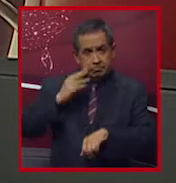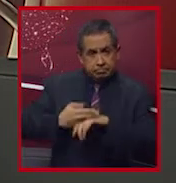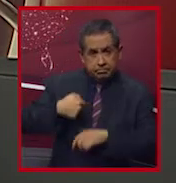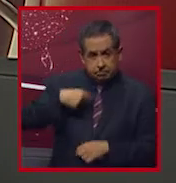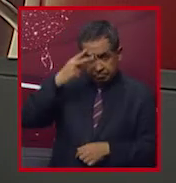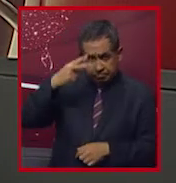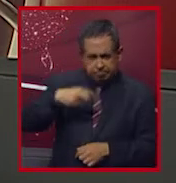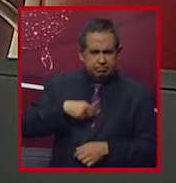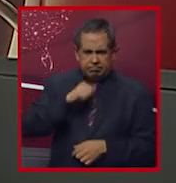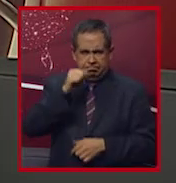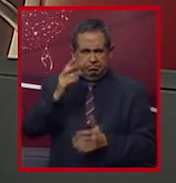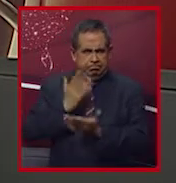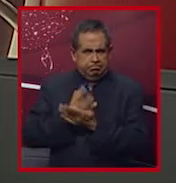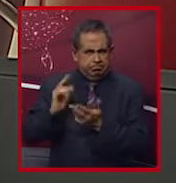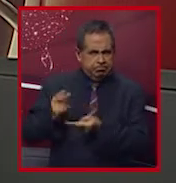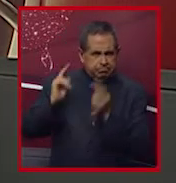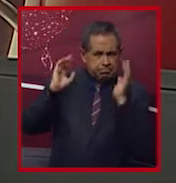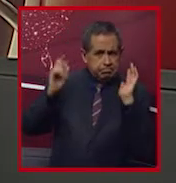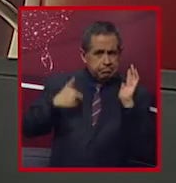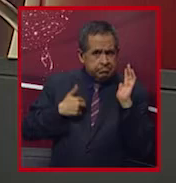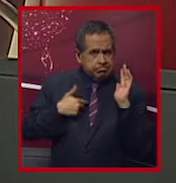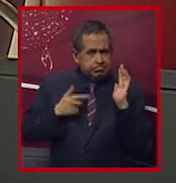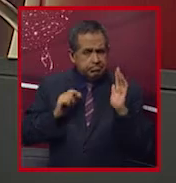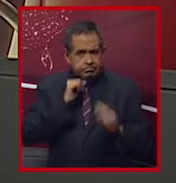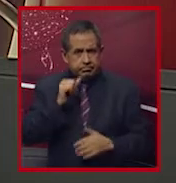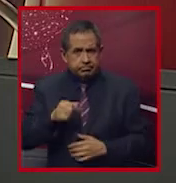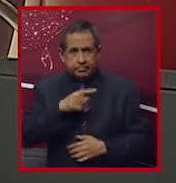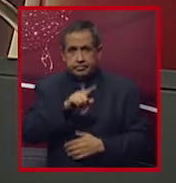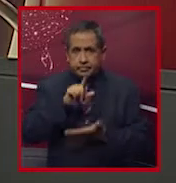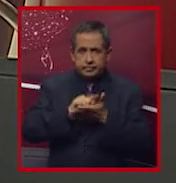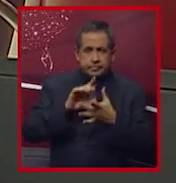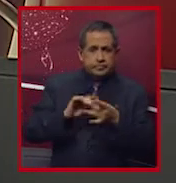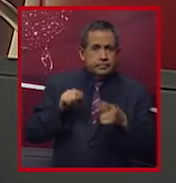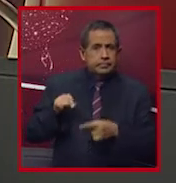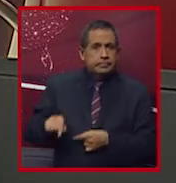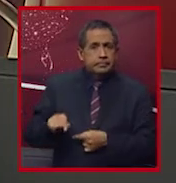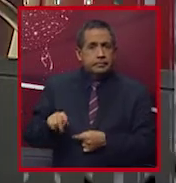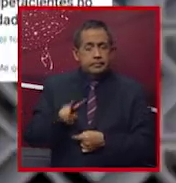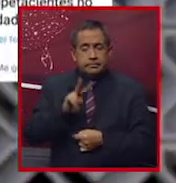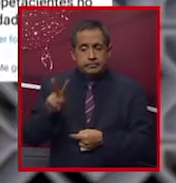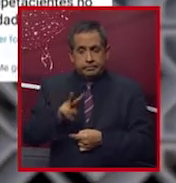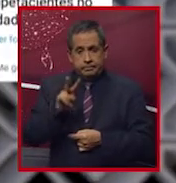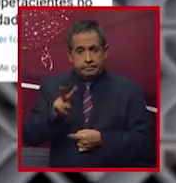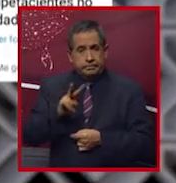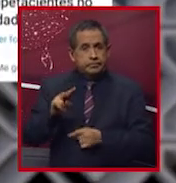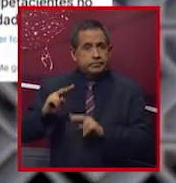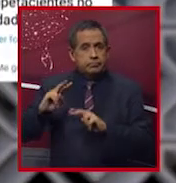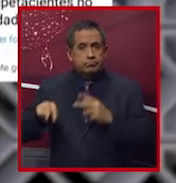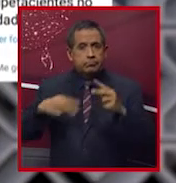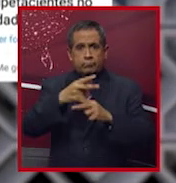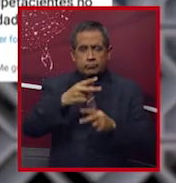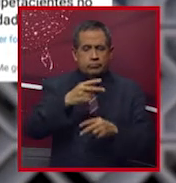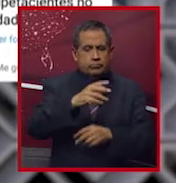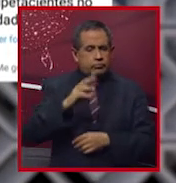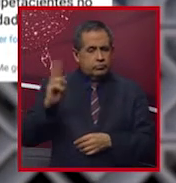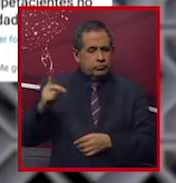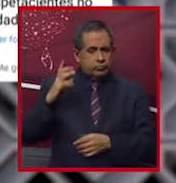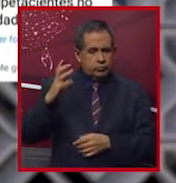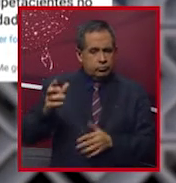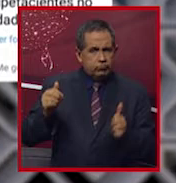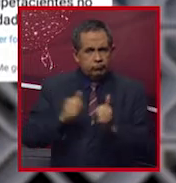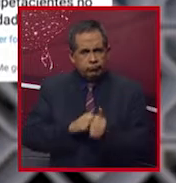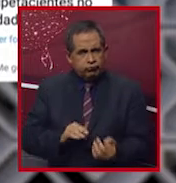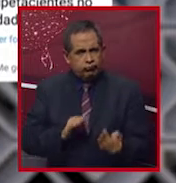México. A través de su cuenta también de Twitter anunció que partió desde este viernes rumbo a Washington junto con varios funcionarios